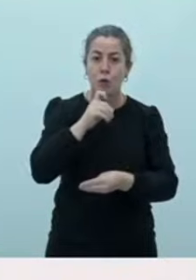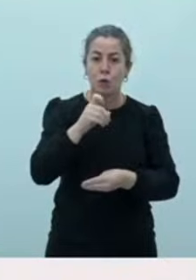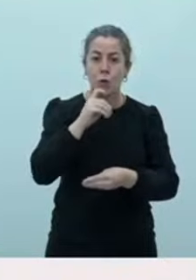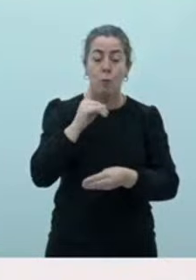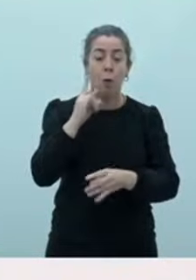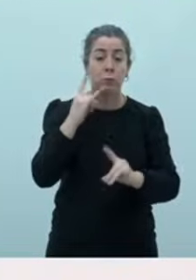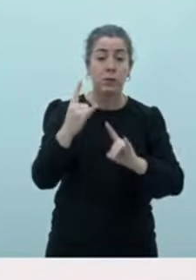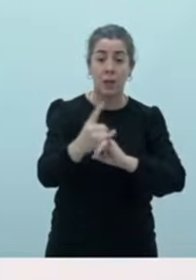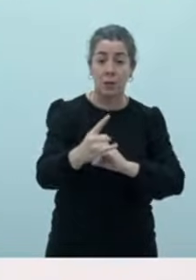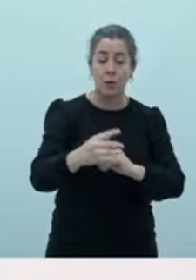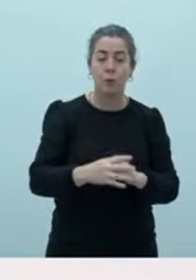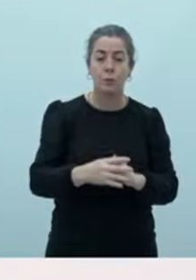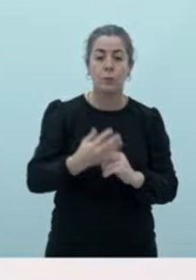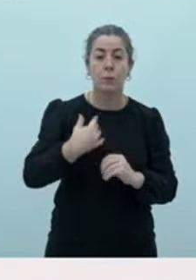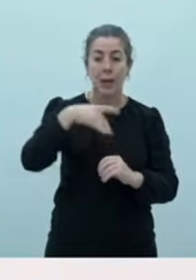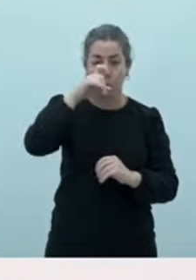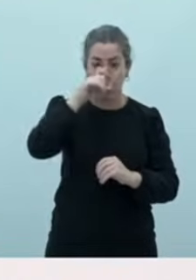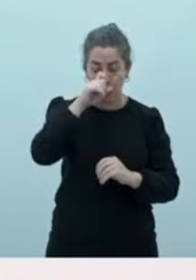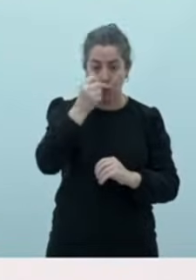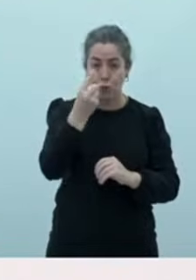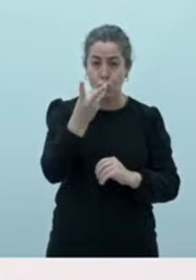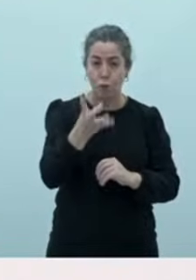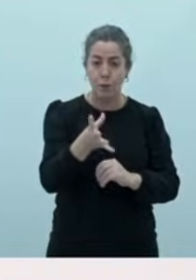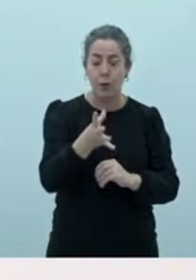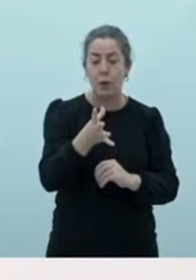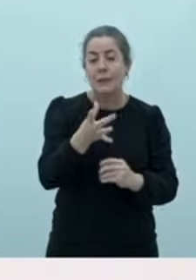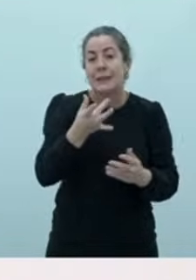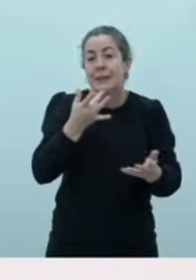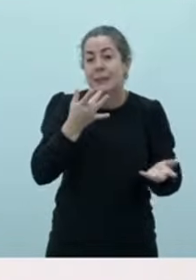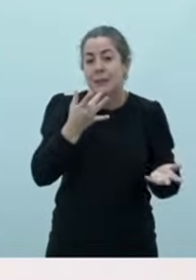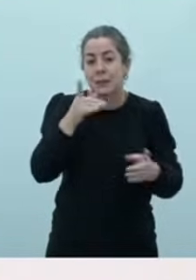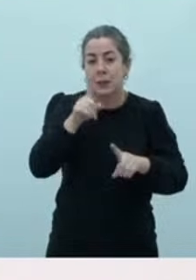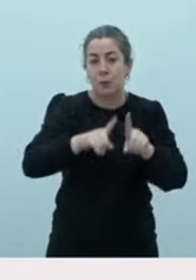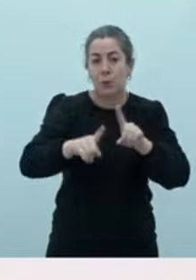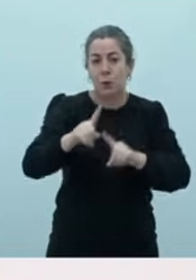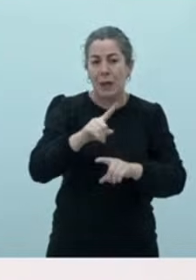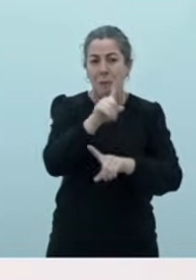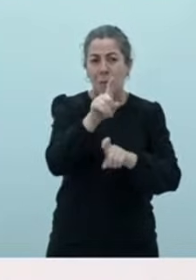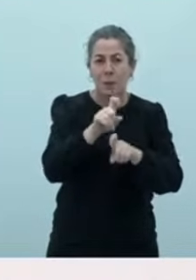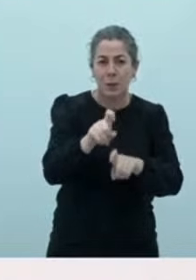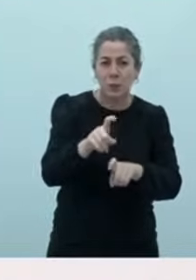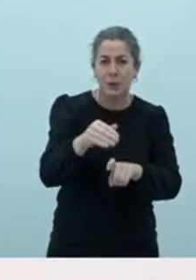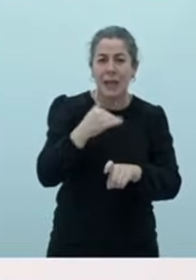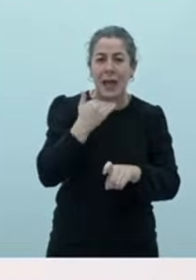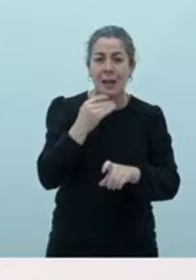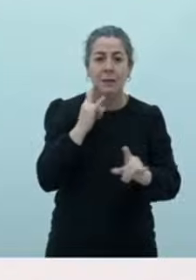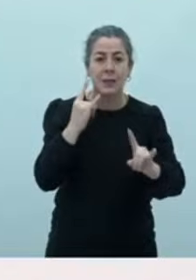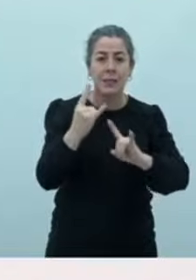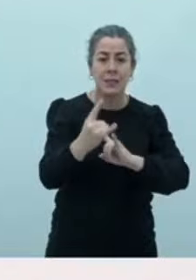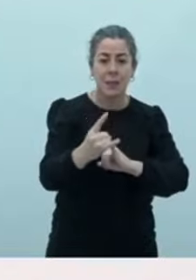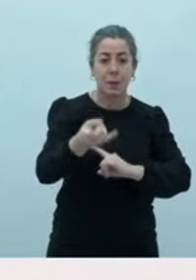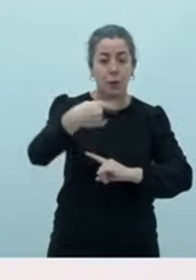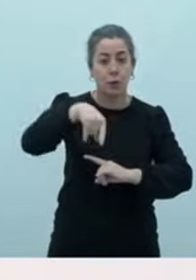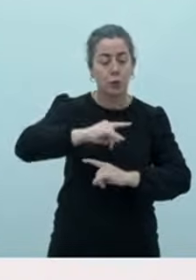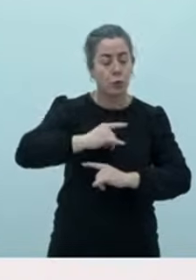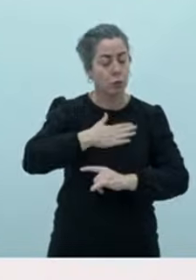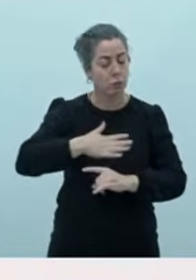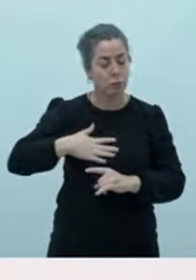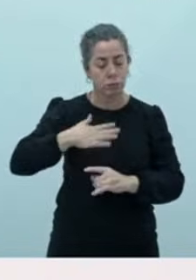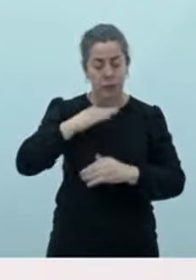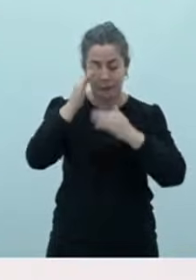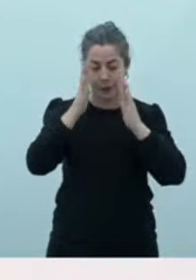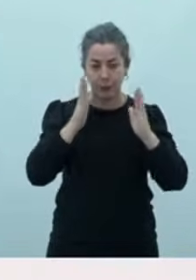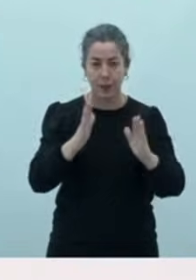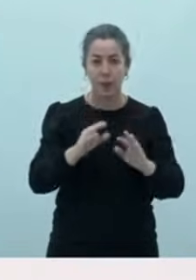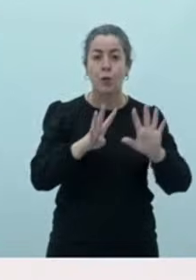de teléfono, les recuerdo los números para que si tienen cualquier cuestión decidan llamar y estaremos encantados de